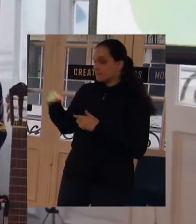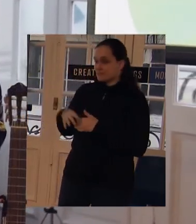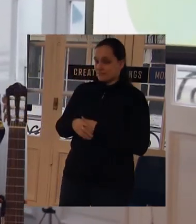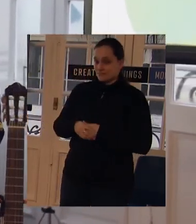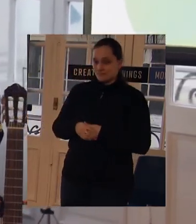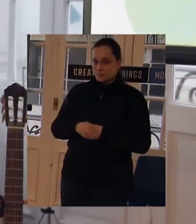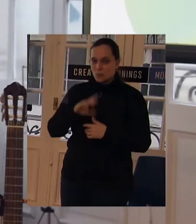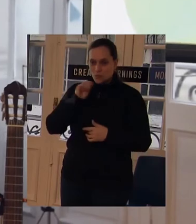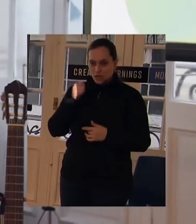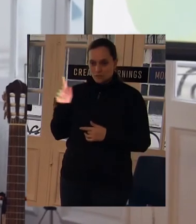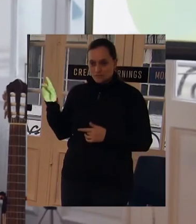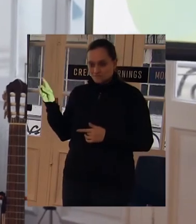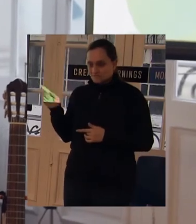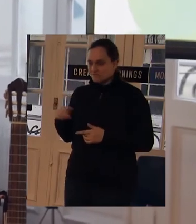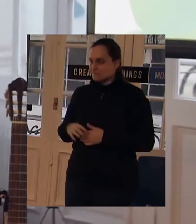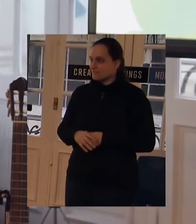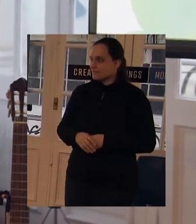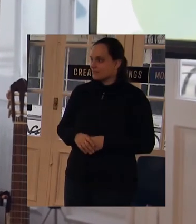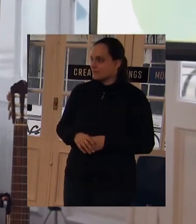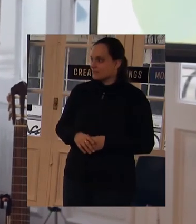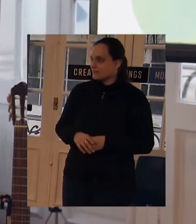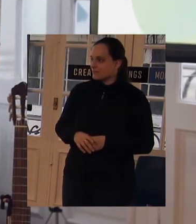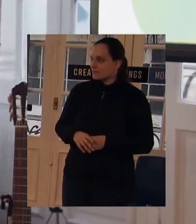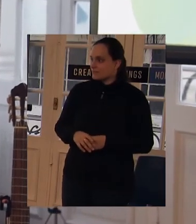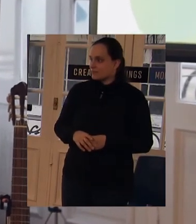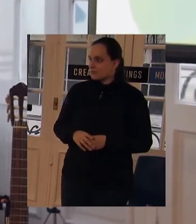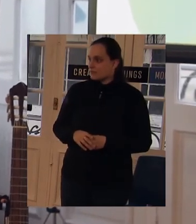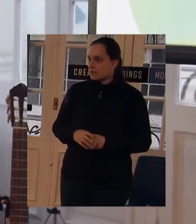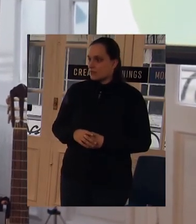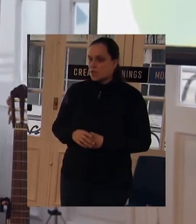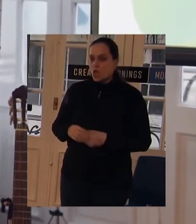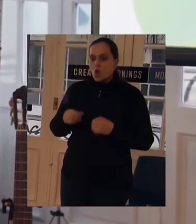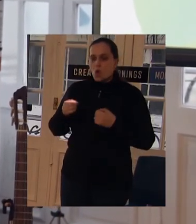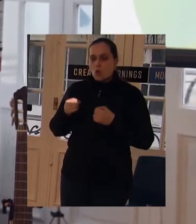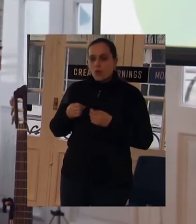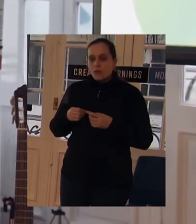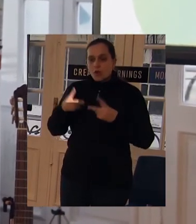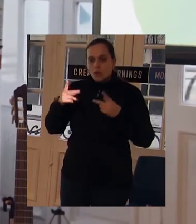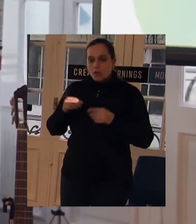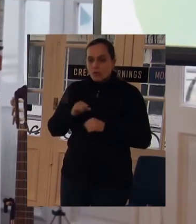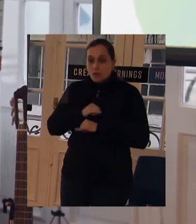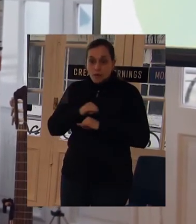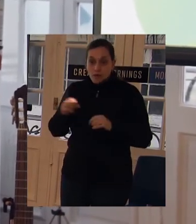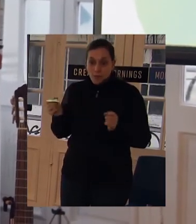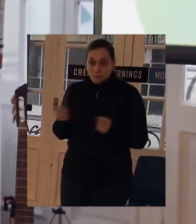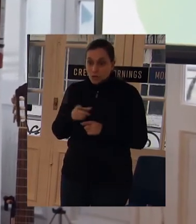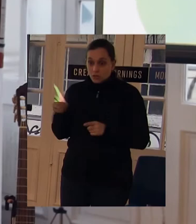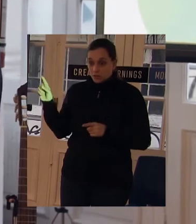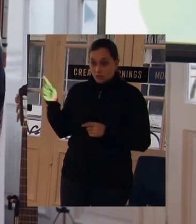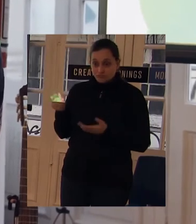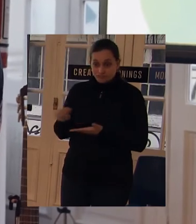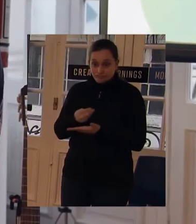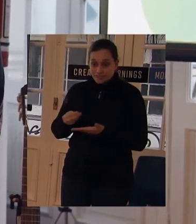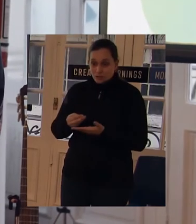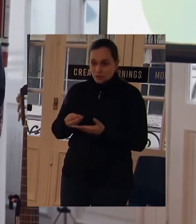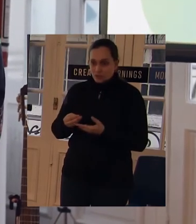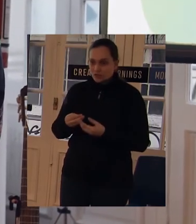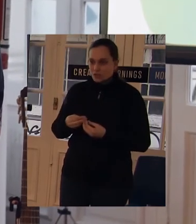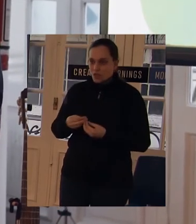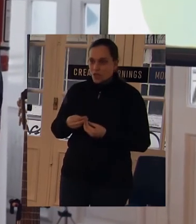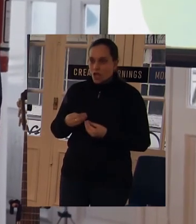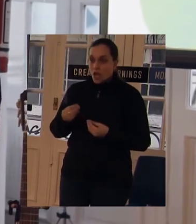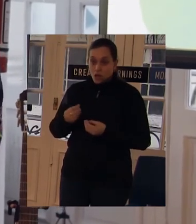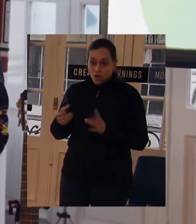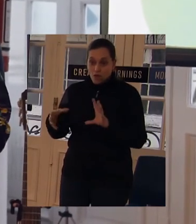Pero cuando la soltás, empieza el vínculo con el otro, comienza otro ciclo, comienza el otro y su relacionamiento